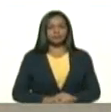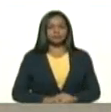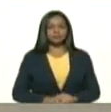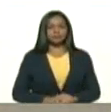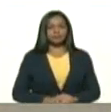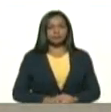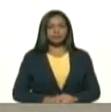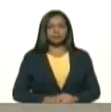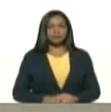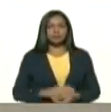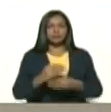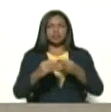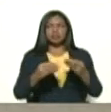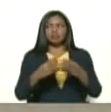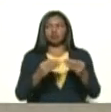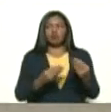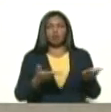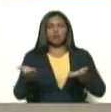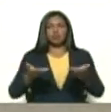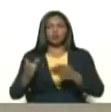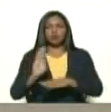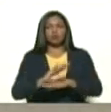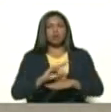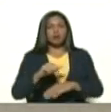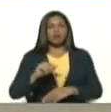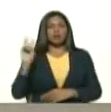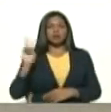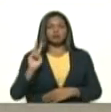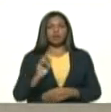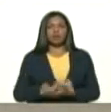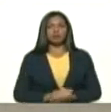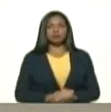para hacer todos los protocolos de protección de Venezuela.